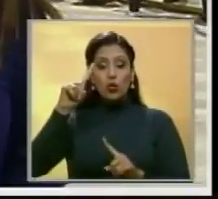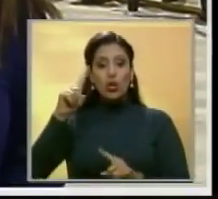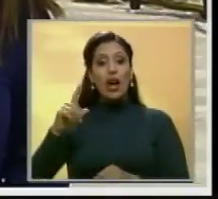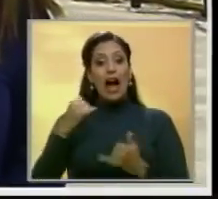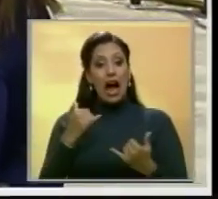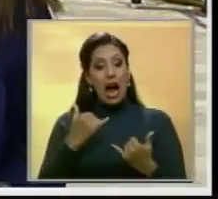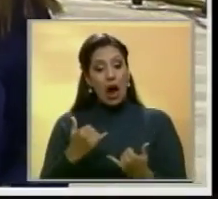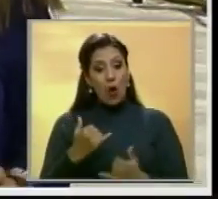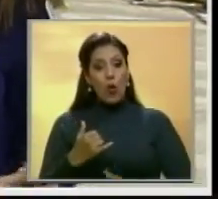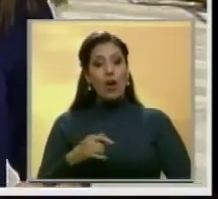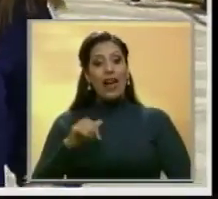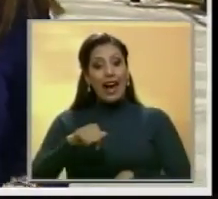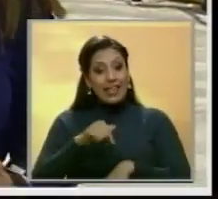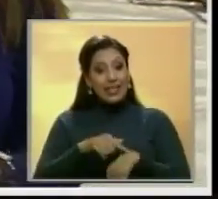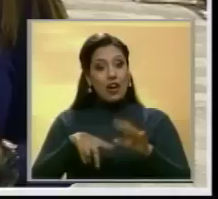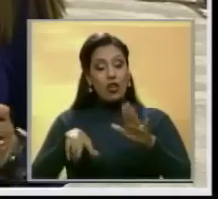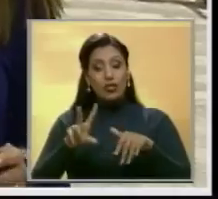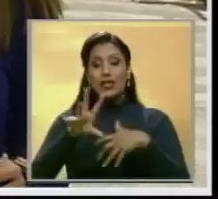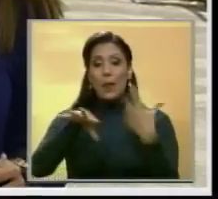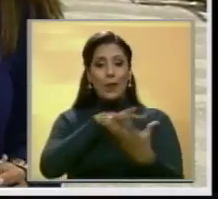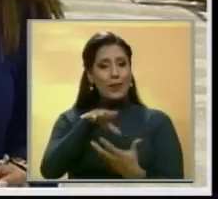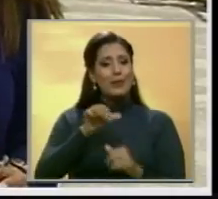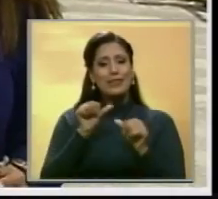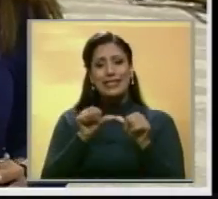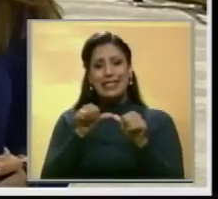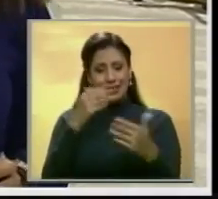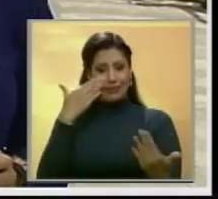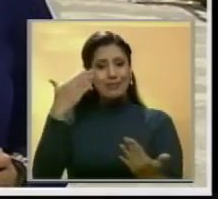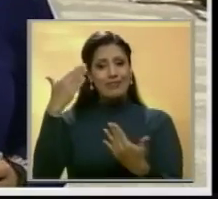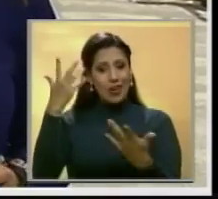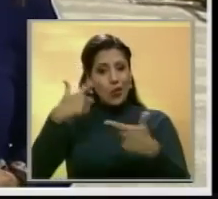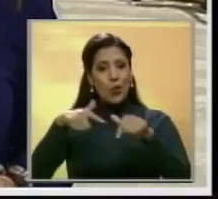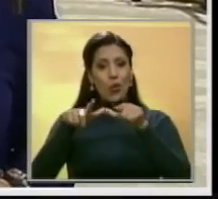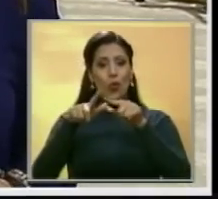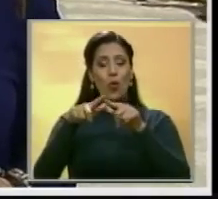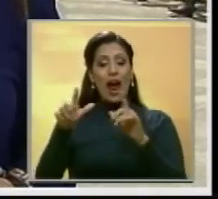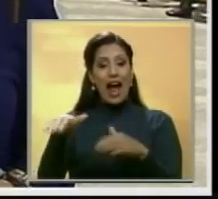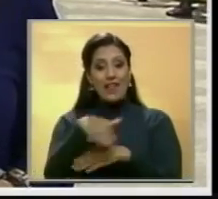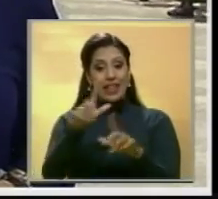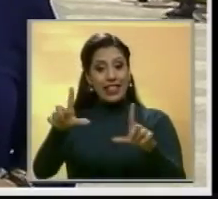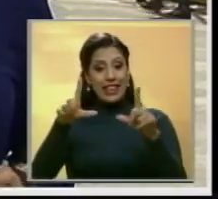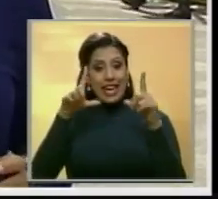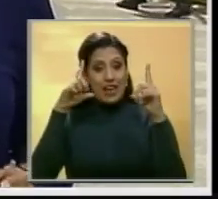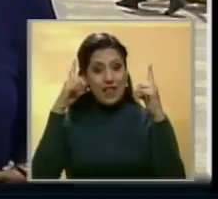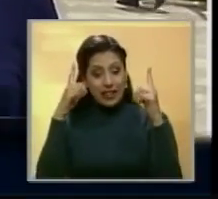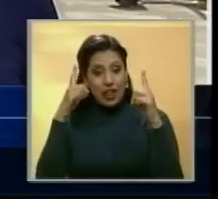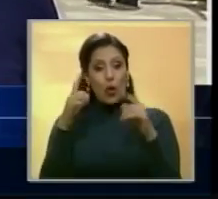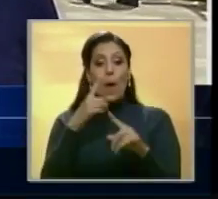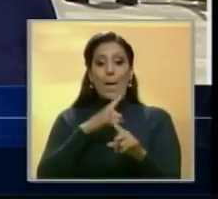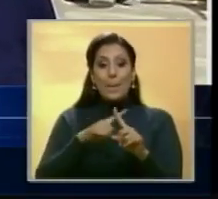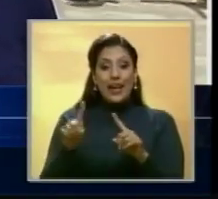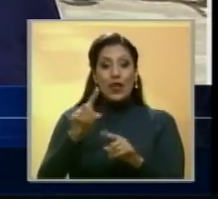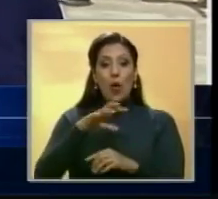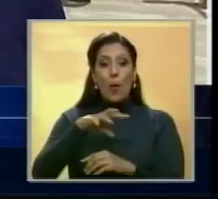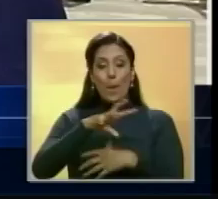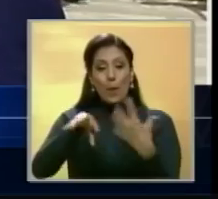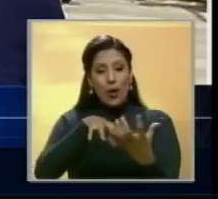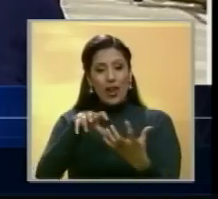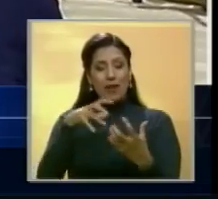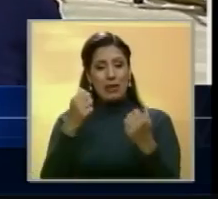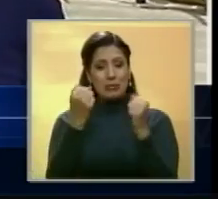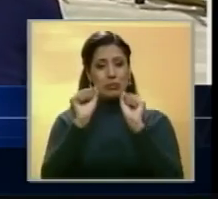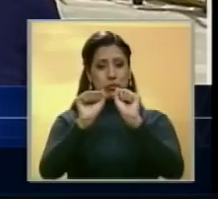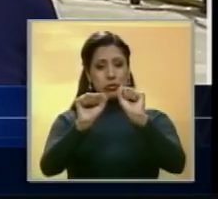Bien, entonces a esta hora la situación es esta que ustedes ven aquí en La Libertadora, a la altura de Las Palmas. Se mantiene un fuerte